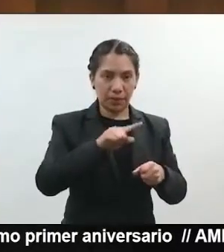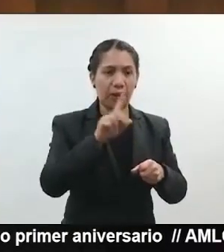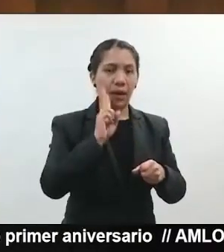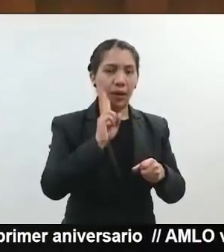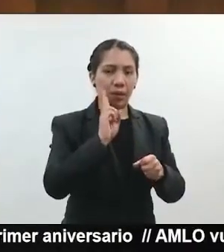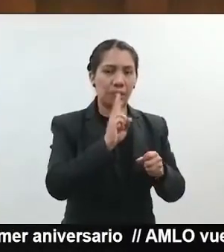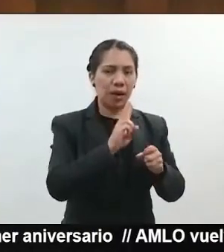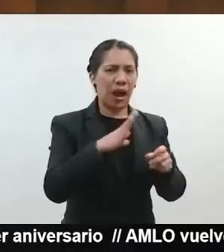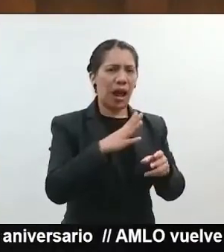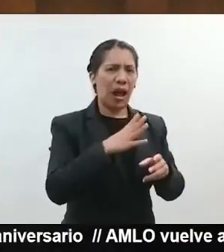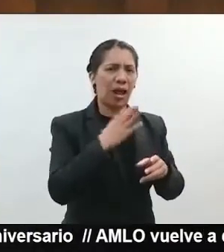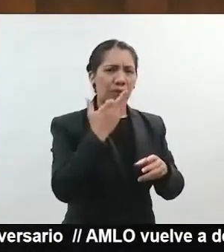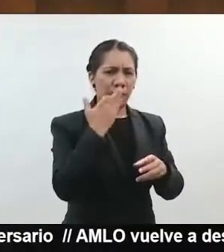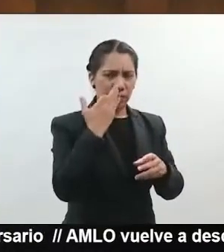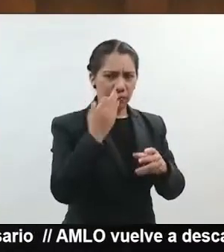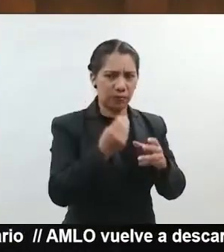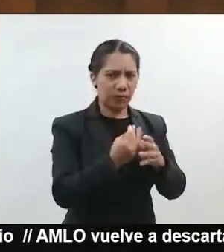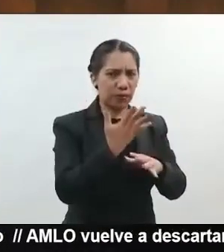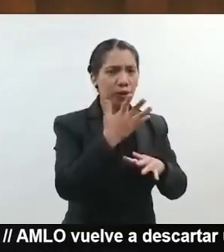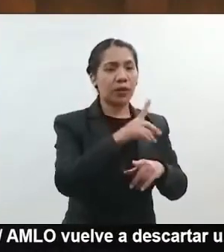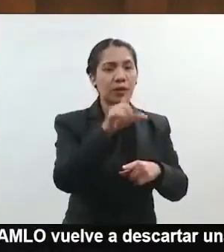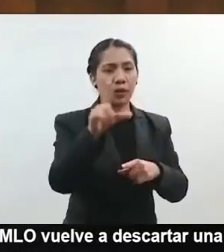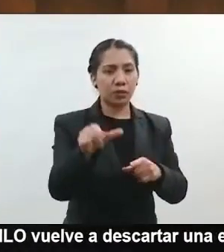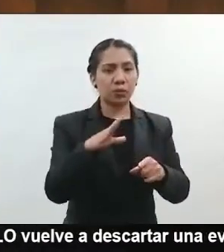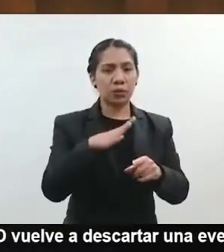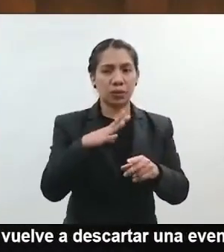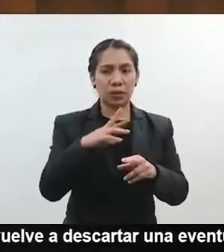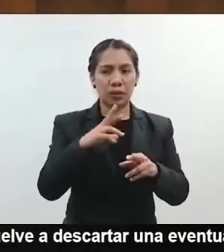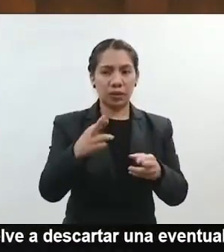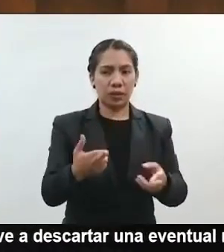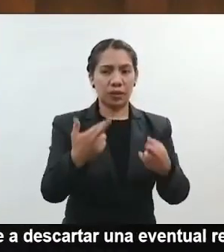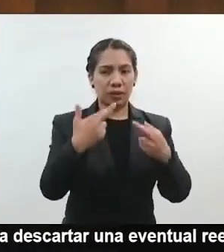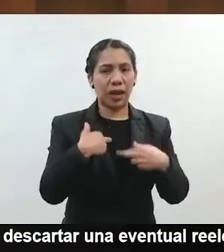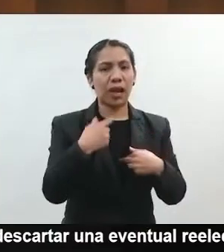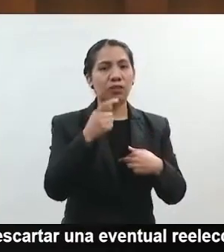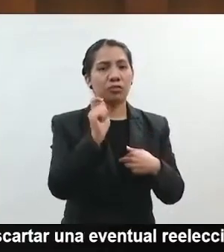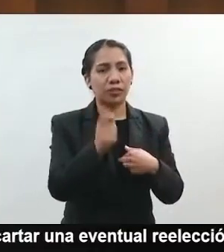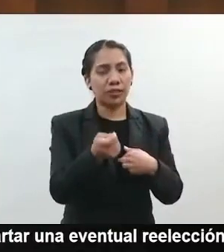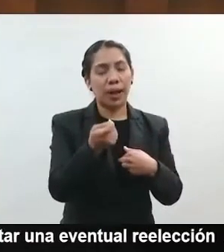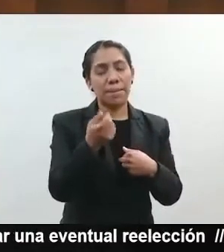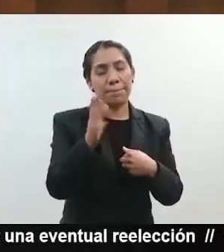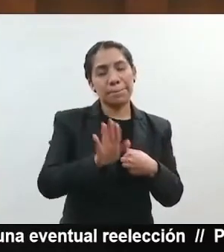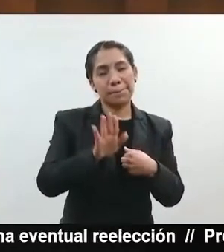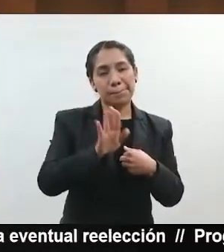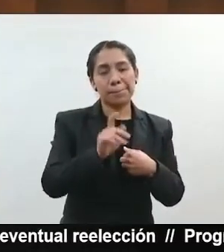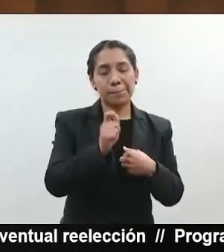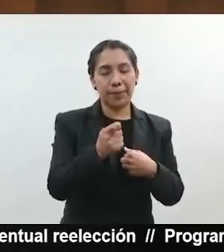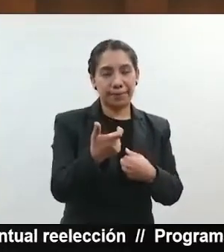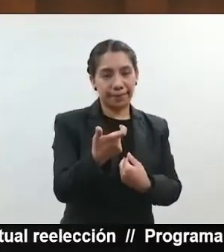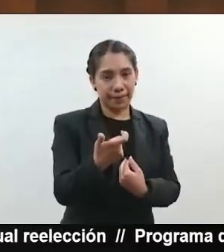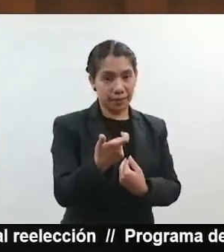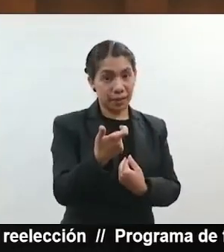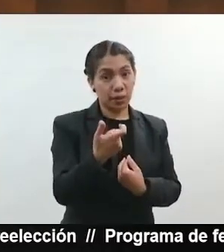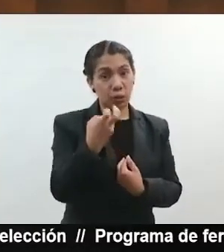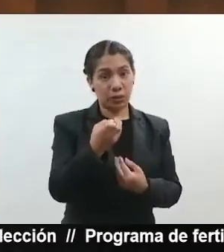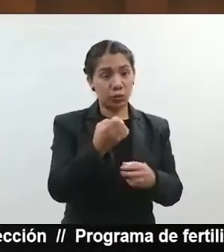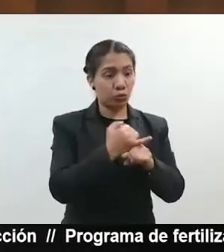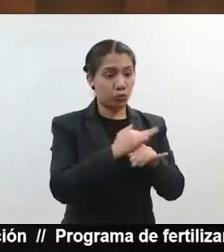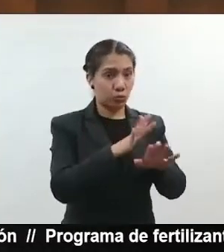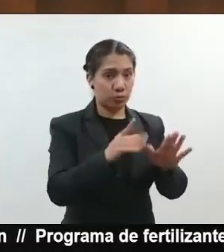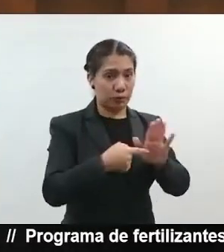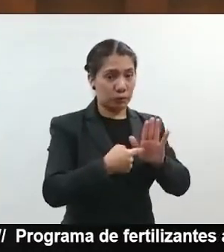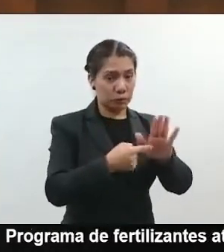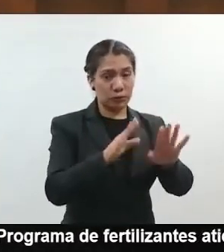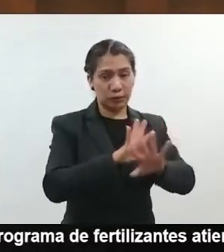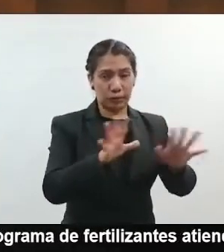se recibía a cambio regalos que se interpreta como dinero. Esa es información pública, de acceso público, pero que es muy importante